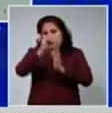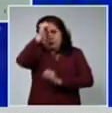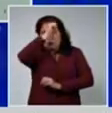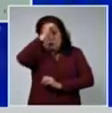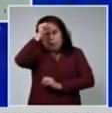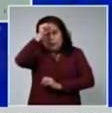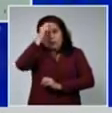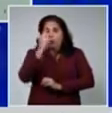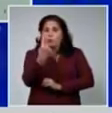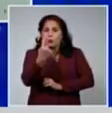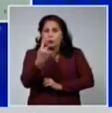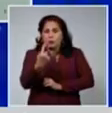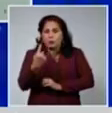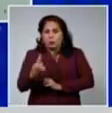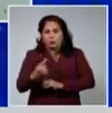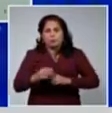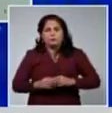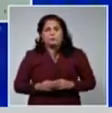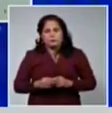interés